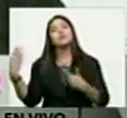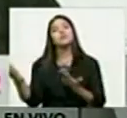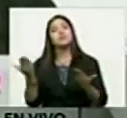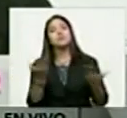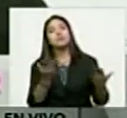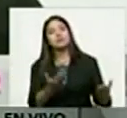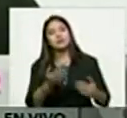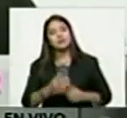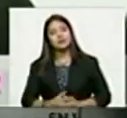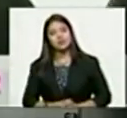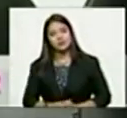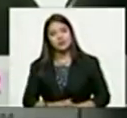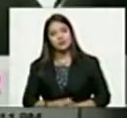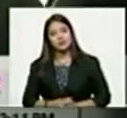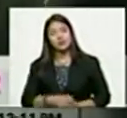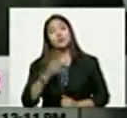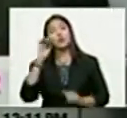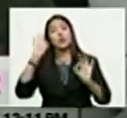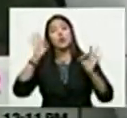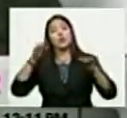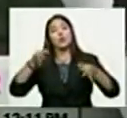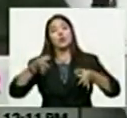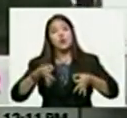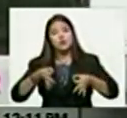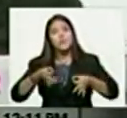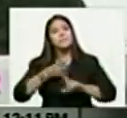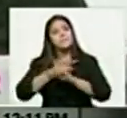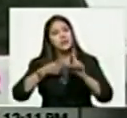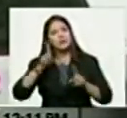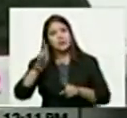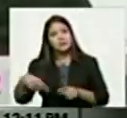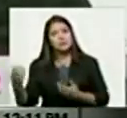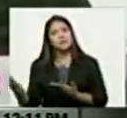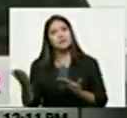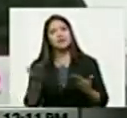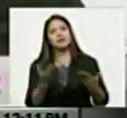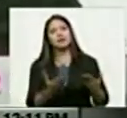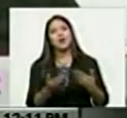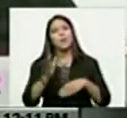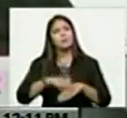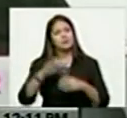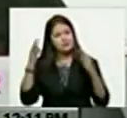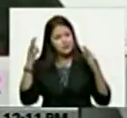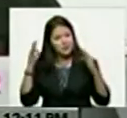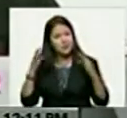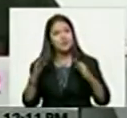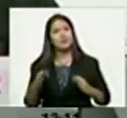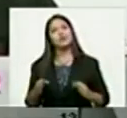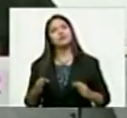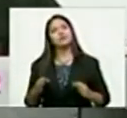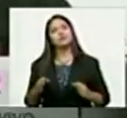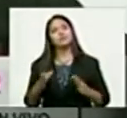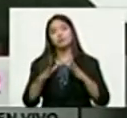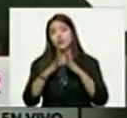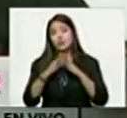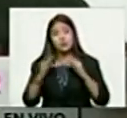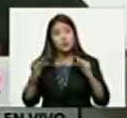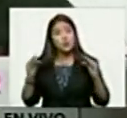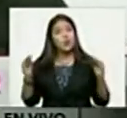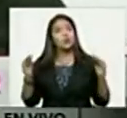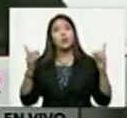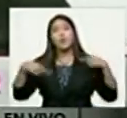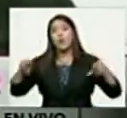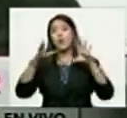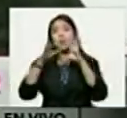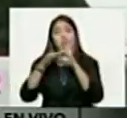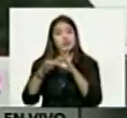bienvenidos con el sentido crítico, pero bienvenidos también con la convicción de que todos